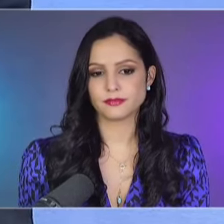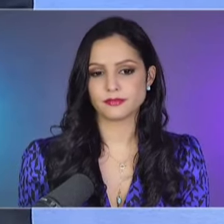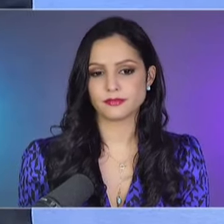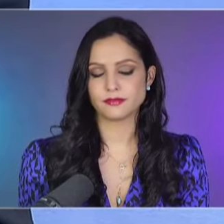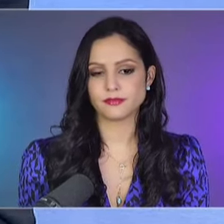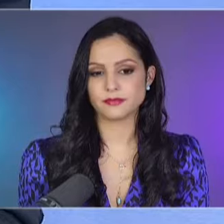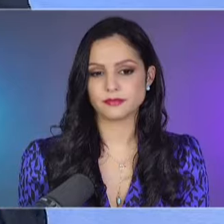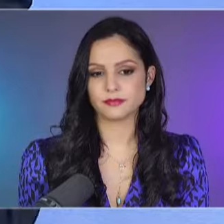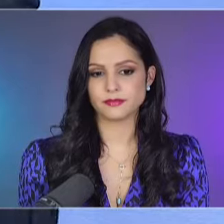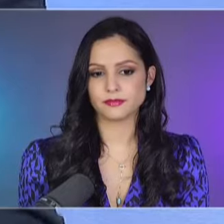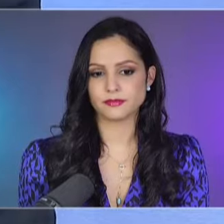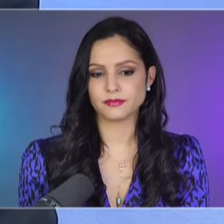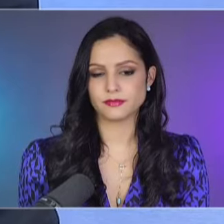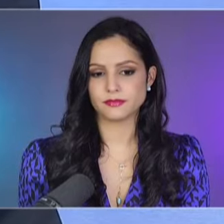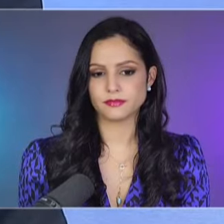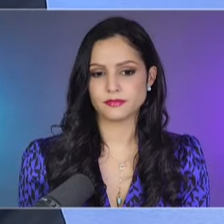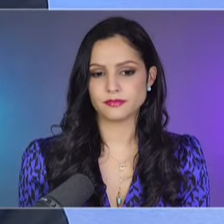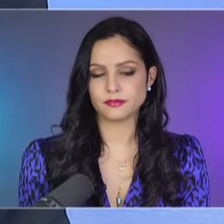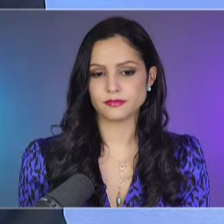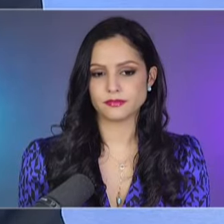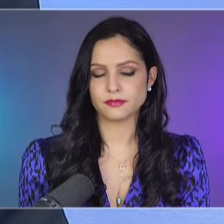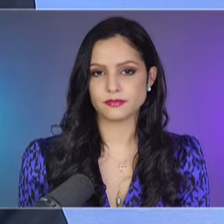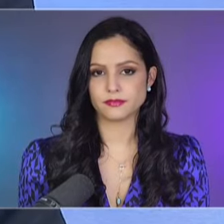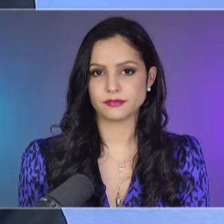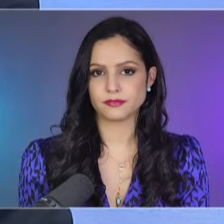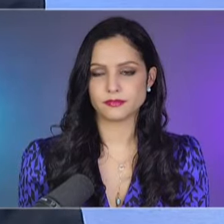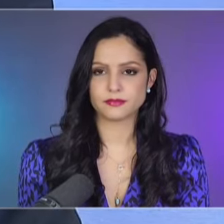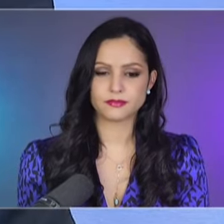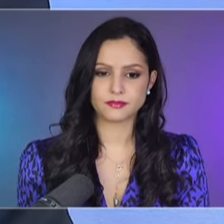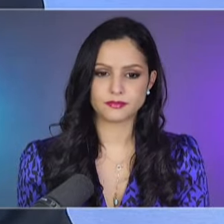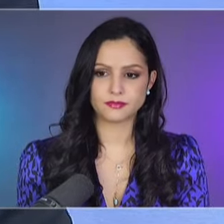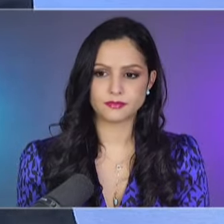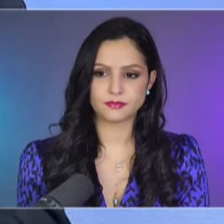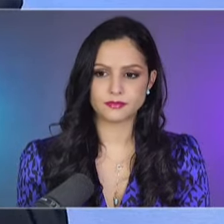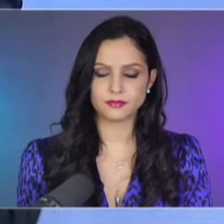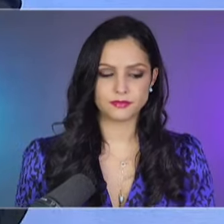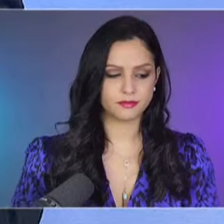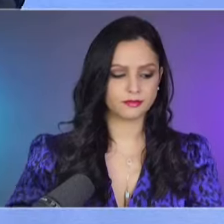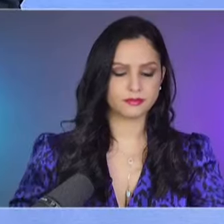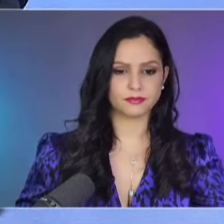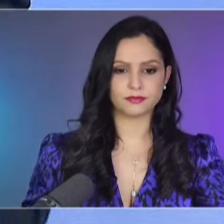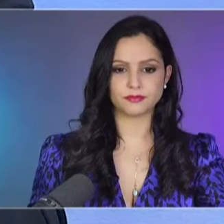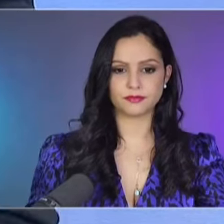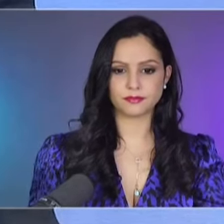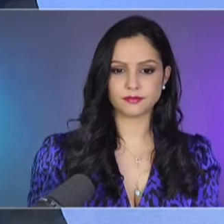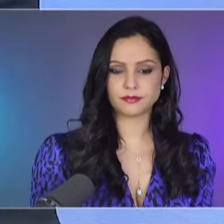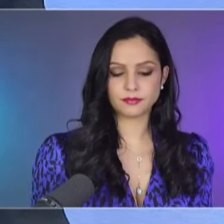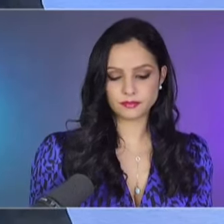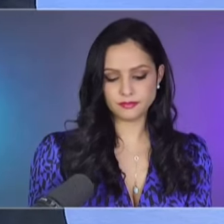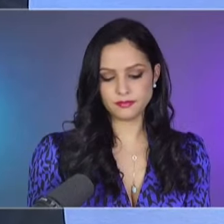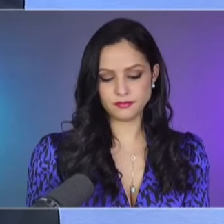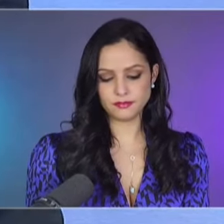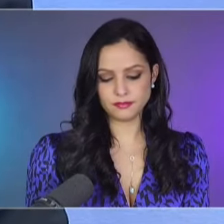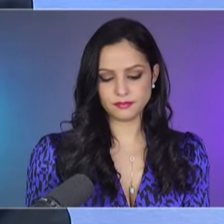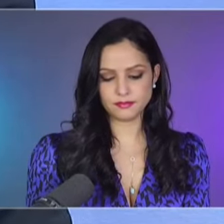es vulnerable. Con la geopolítica mundial que vive el mundo hoy, las guerras, posibles nuevas enfermedades, eso se